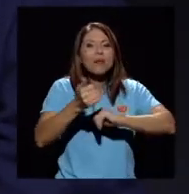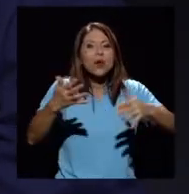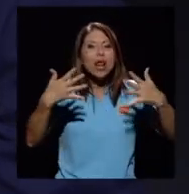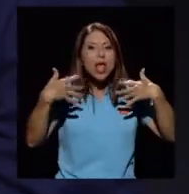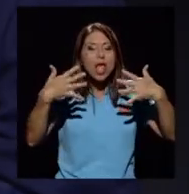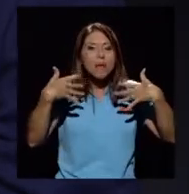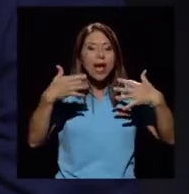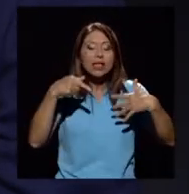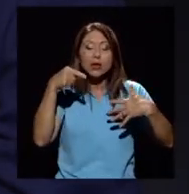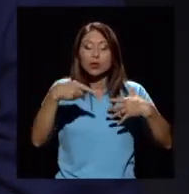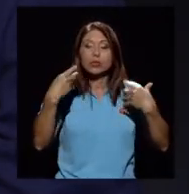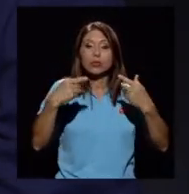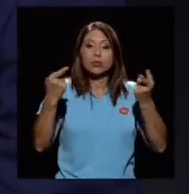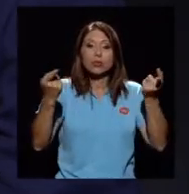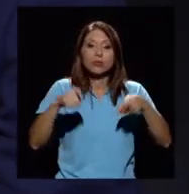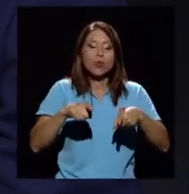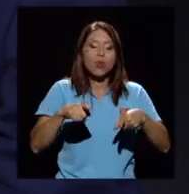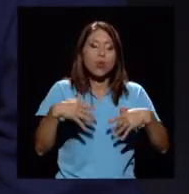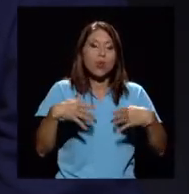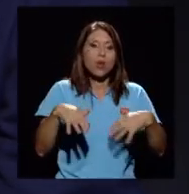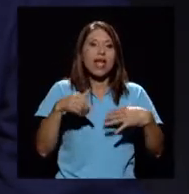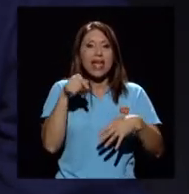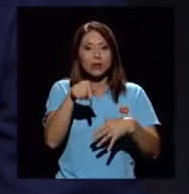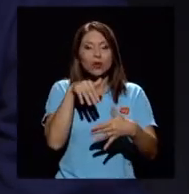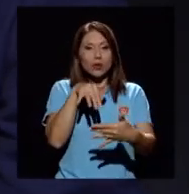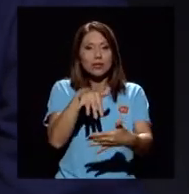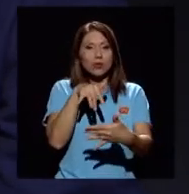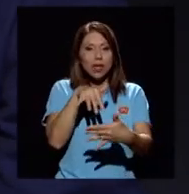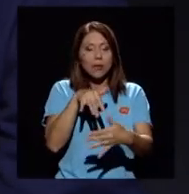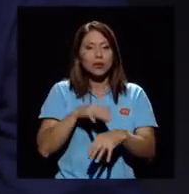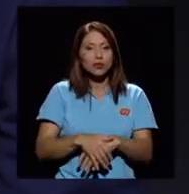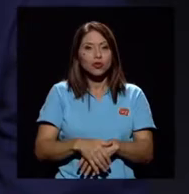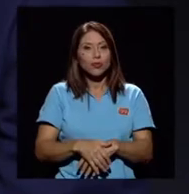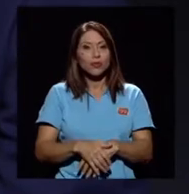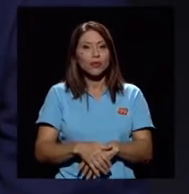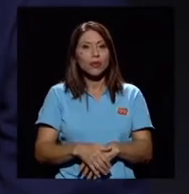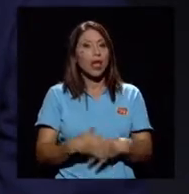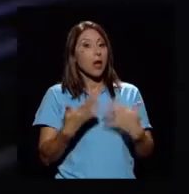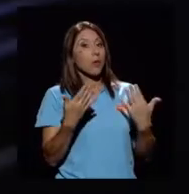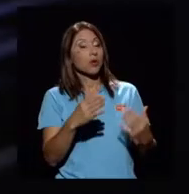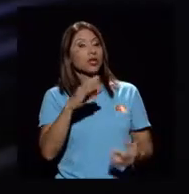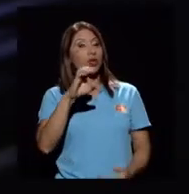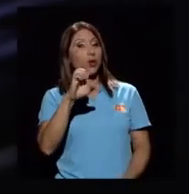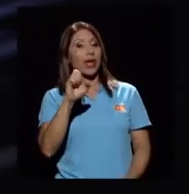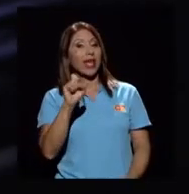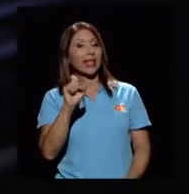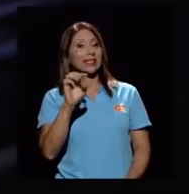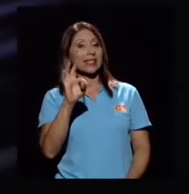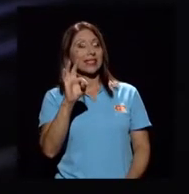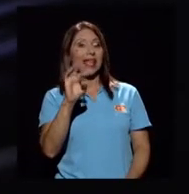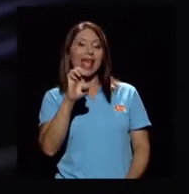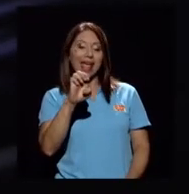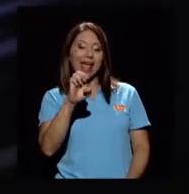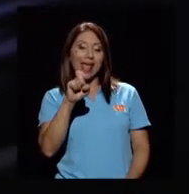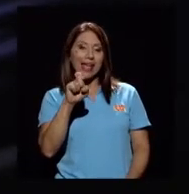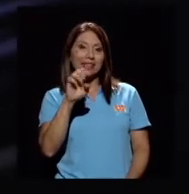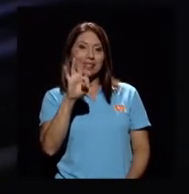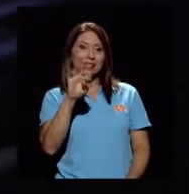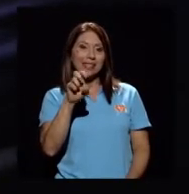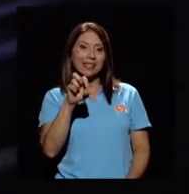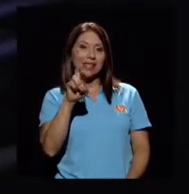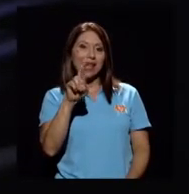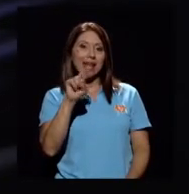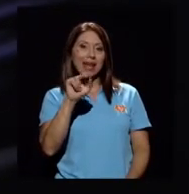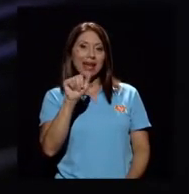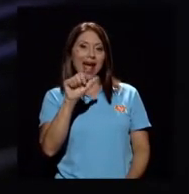grande posible. Entonces, eso es lo que estudiamos, ¿verdad? Y después estudiamos... Por cierto, externalidades es dentro de un